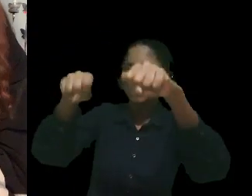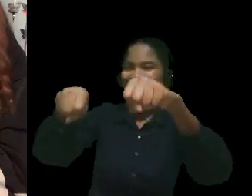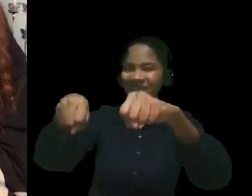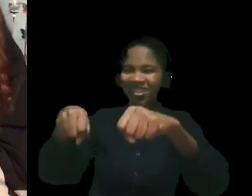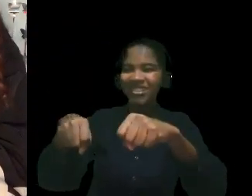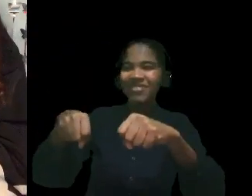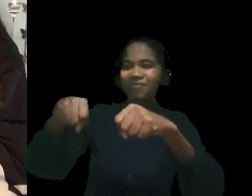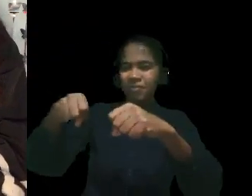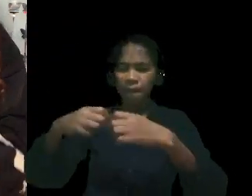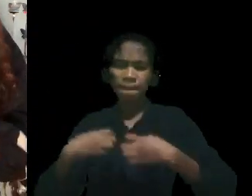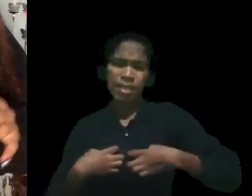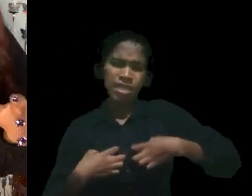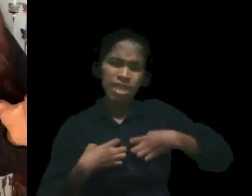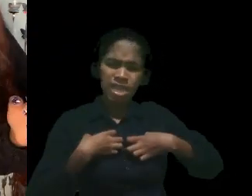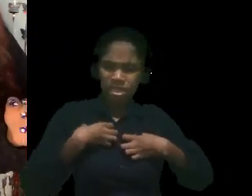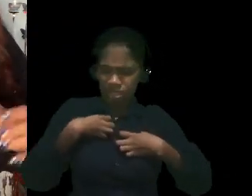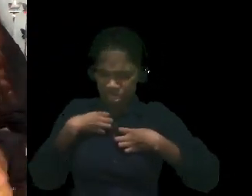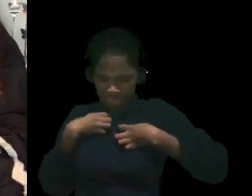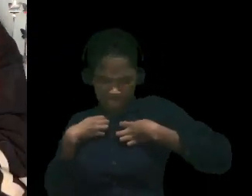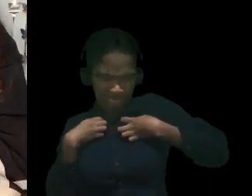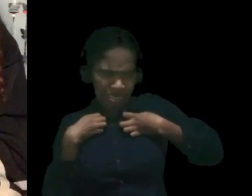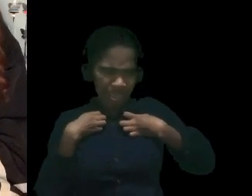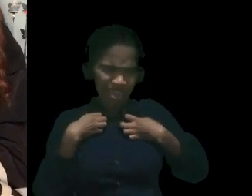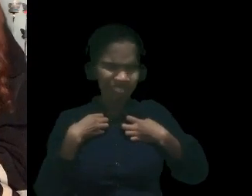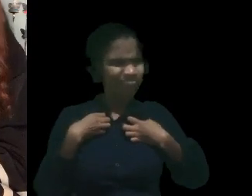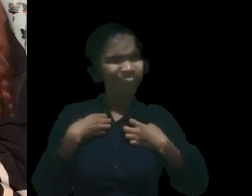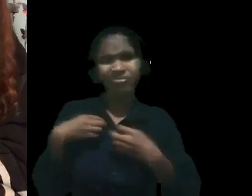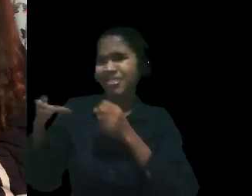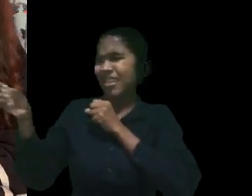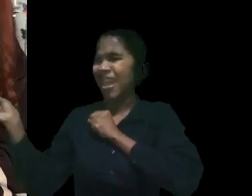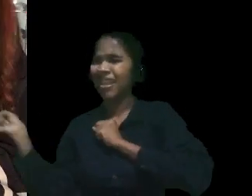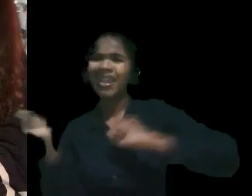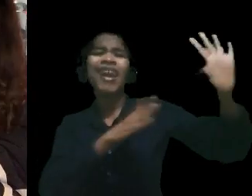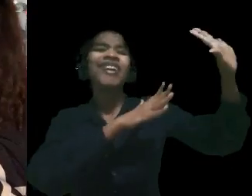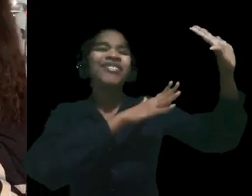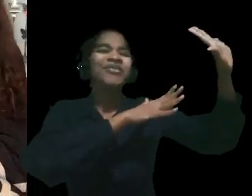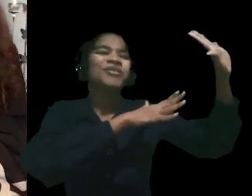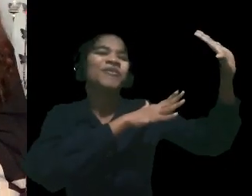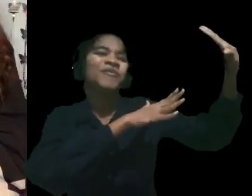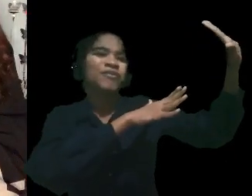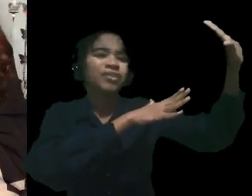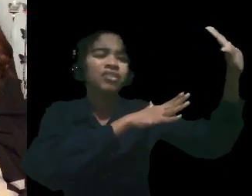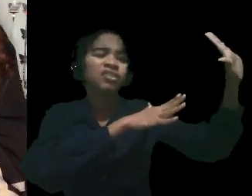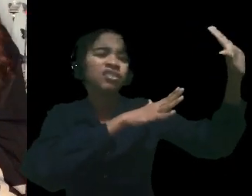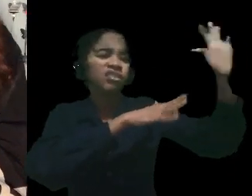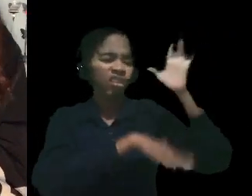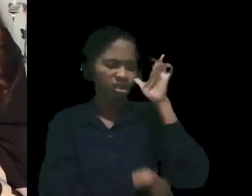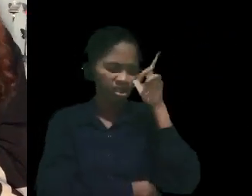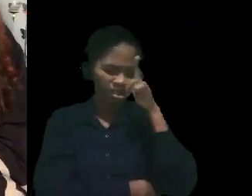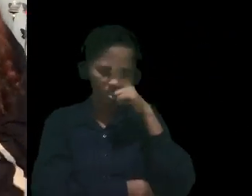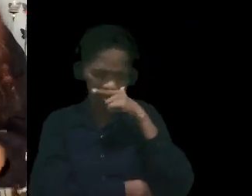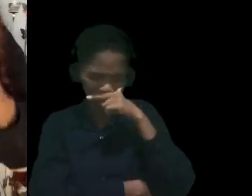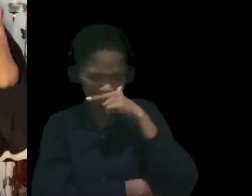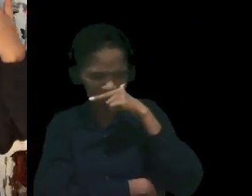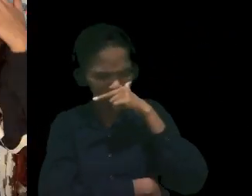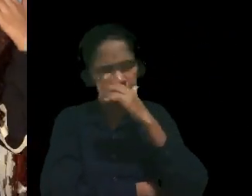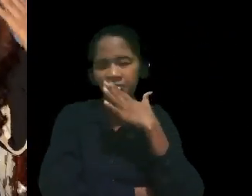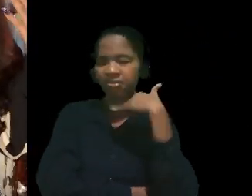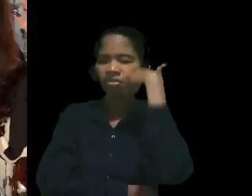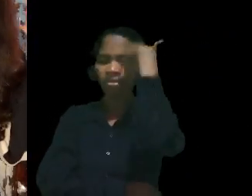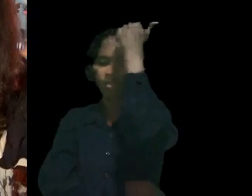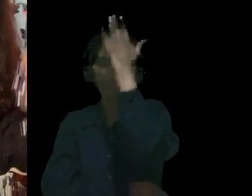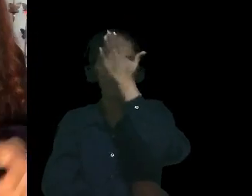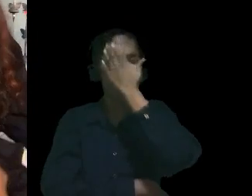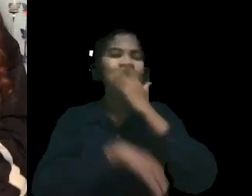se pueda, quitarse los miedos, sacarlos afuera, pintarse